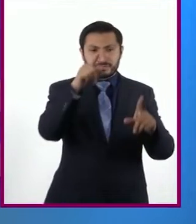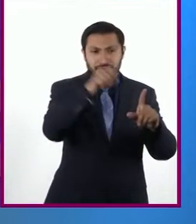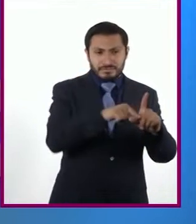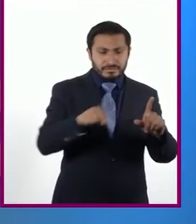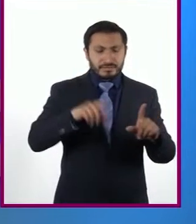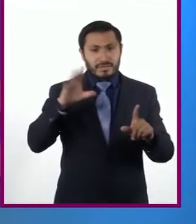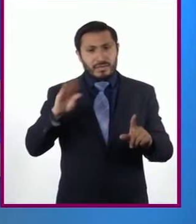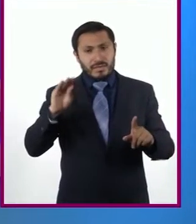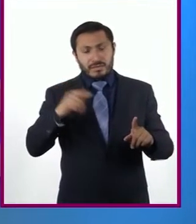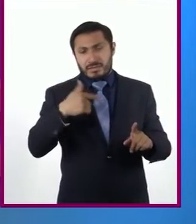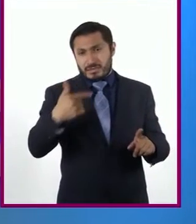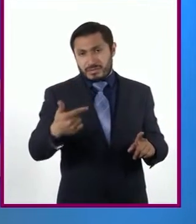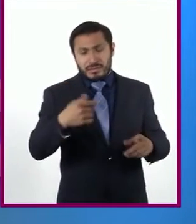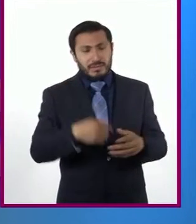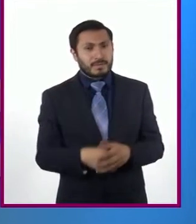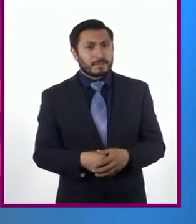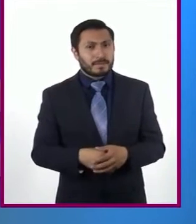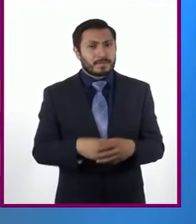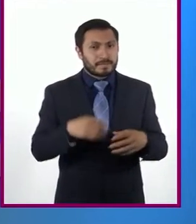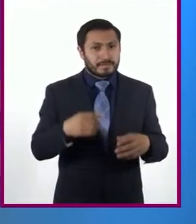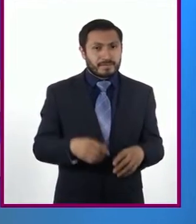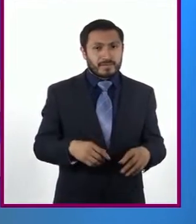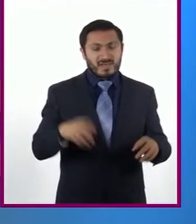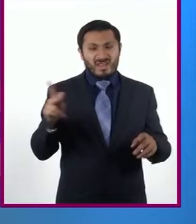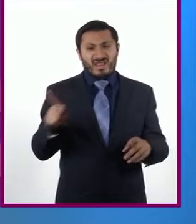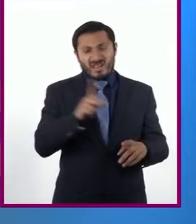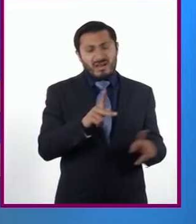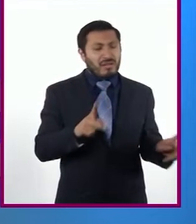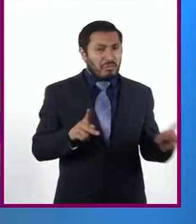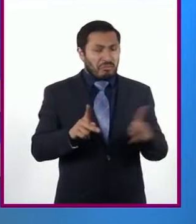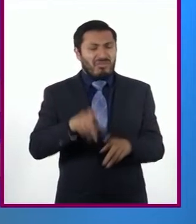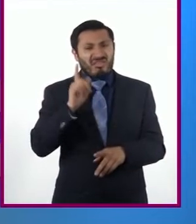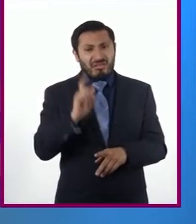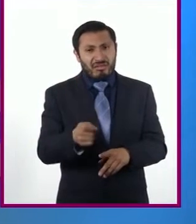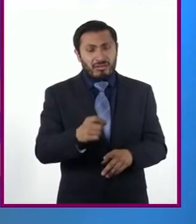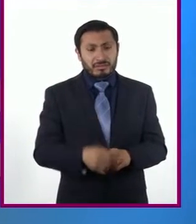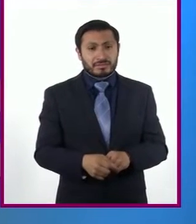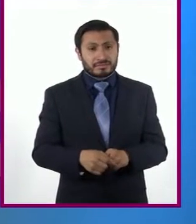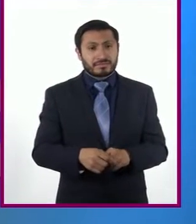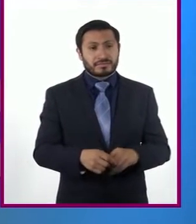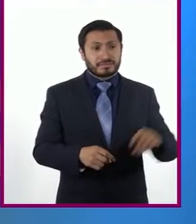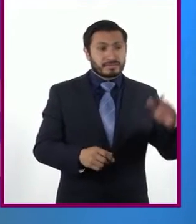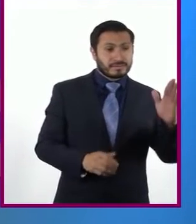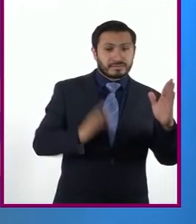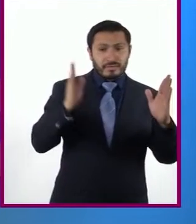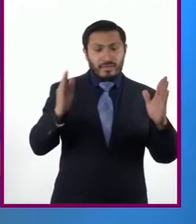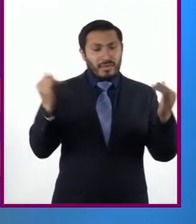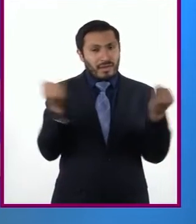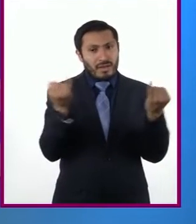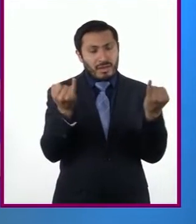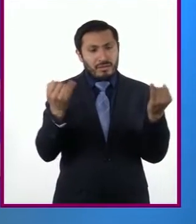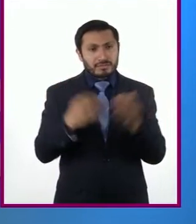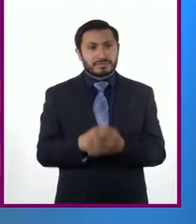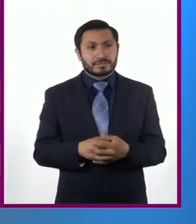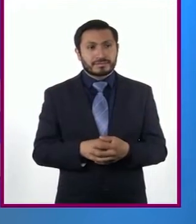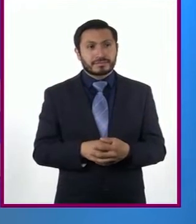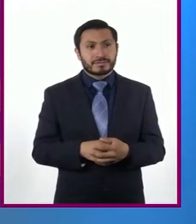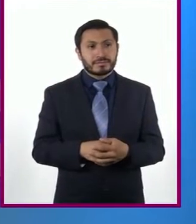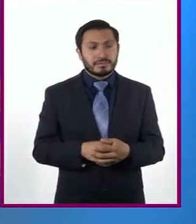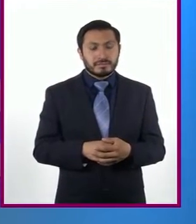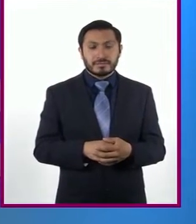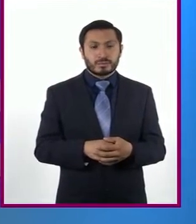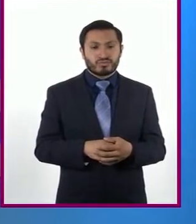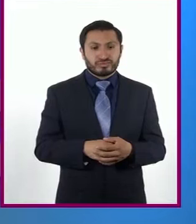miden 90 grados, que es un paralelogramo, es decir, sus lados opuestos son paralelos entre sí.